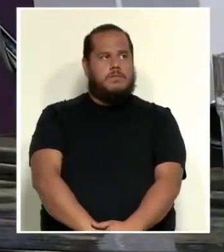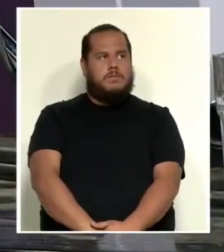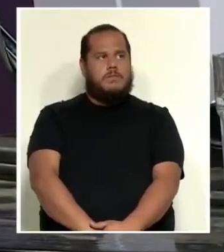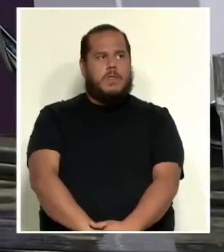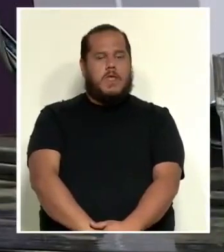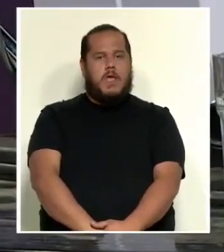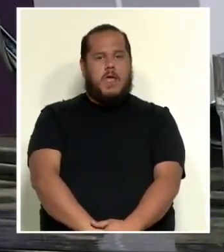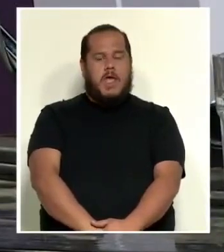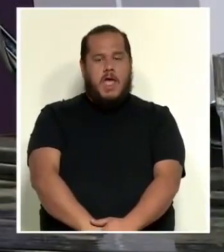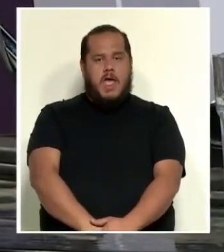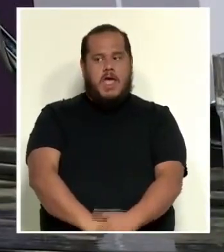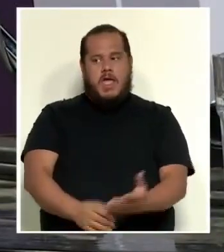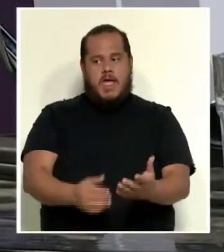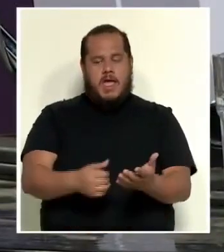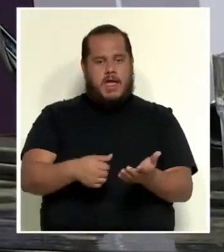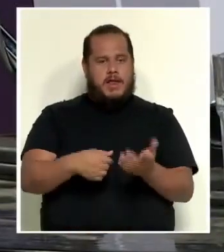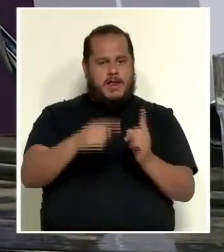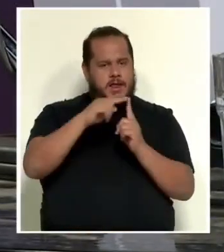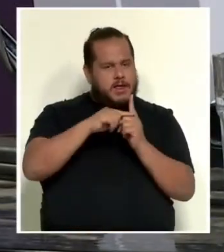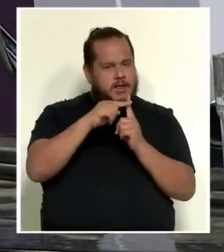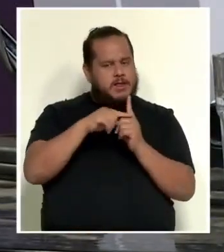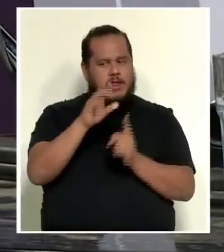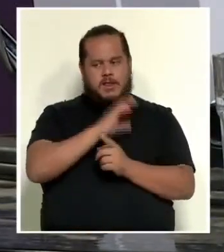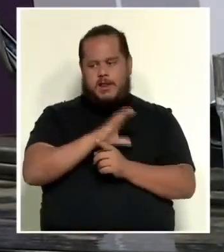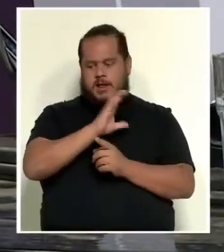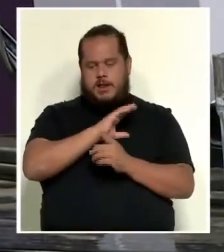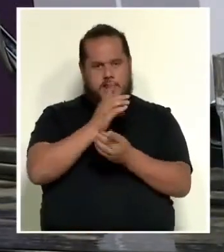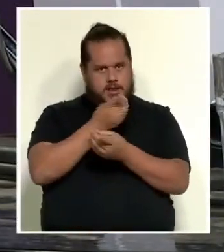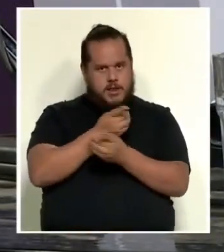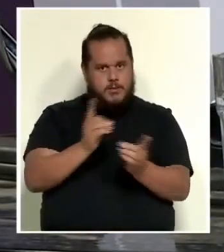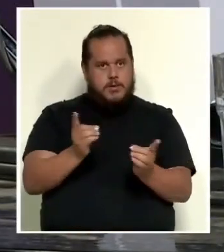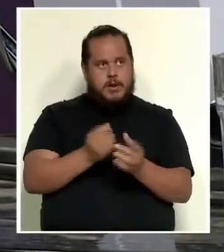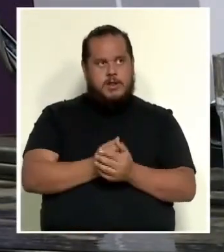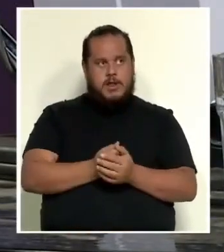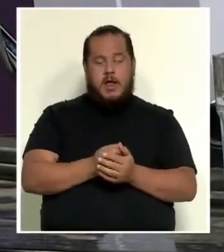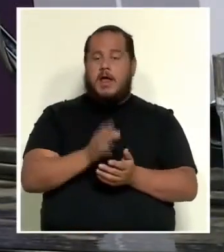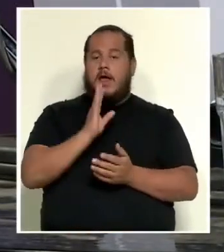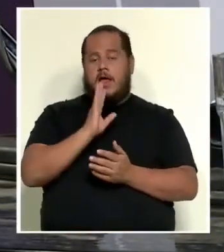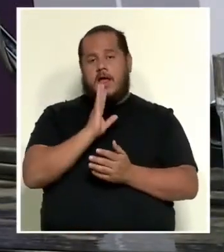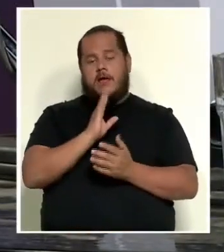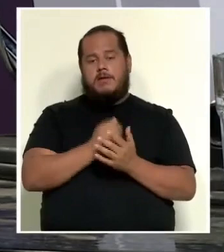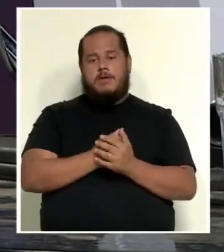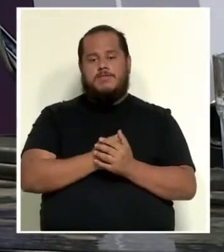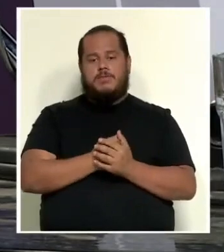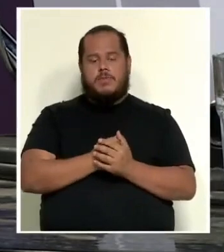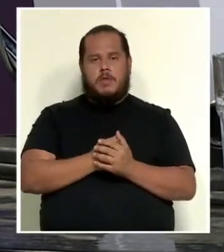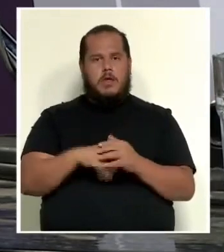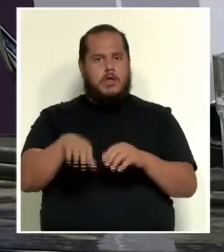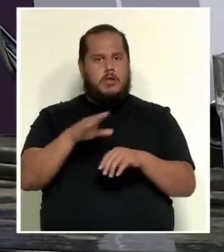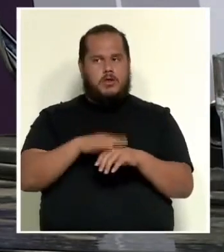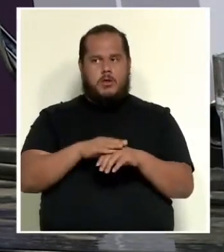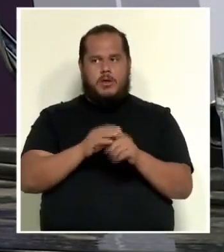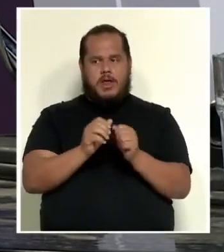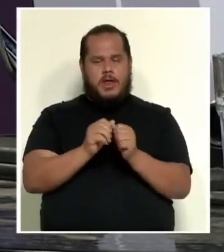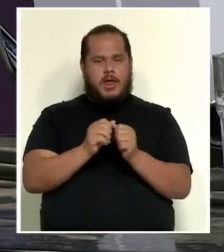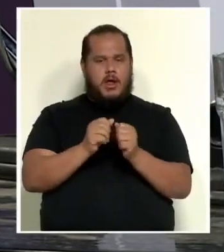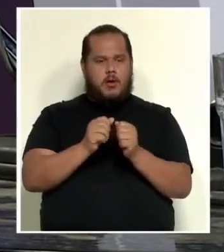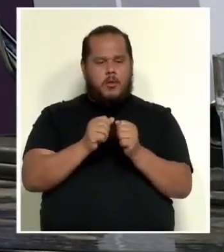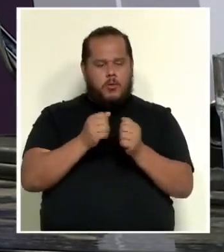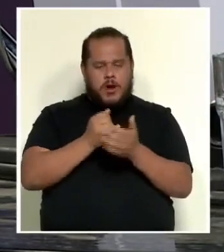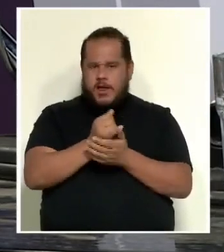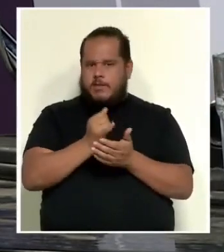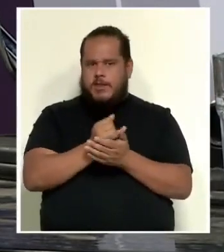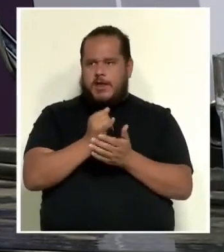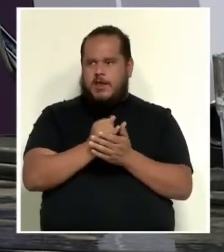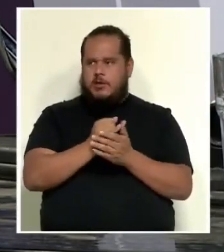El índice de calidad de la democracia se refiere a un mapeo y a una